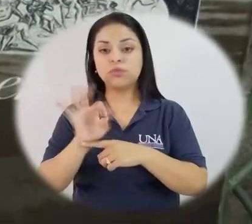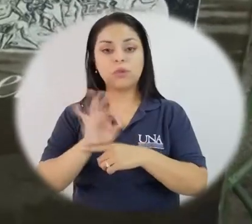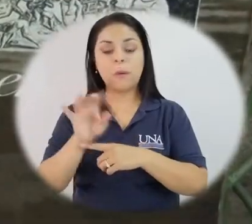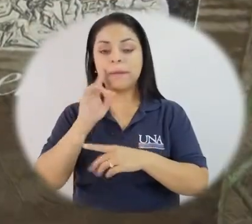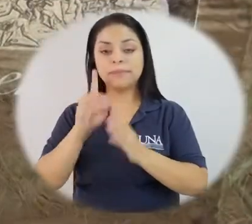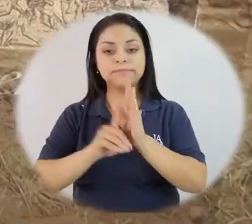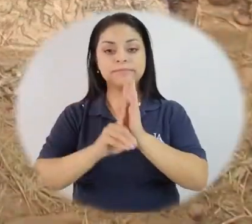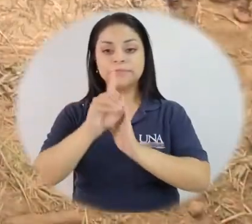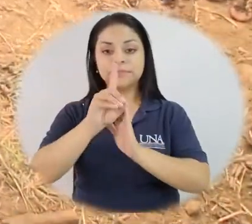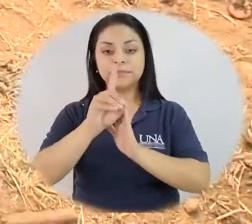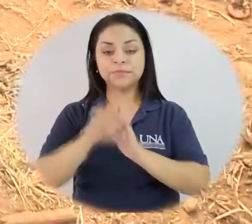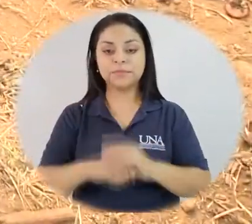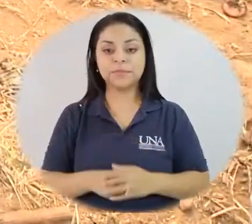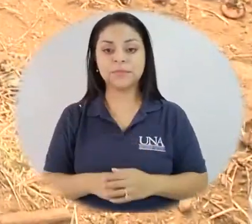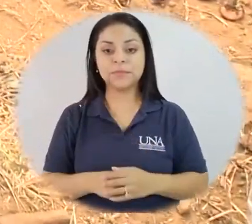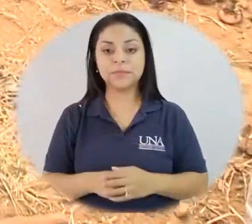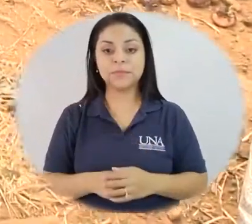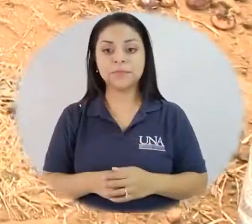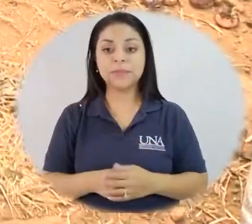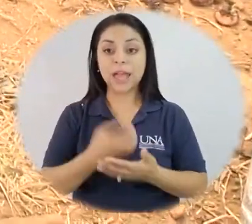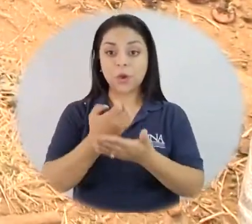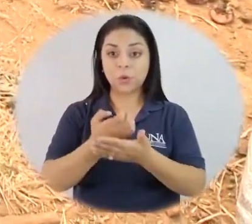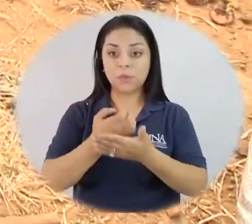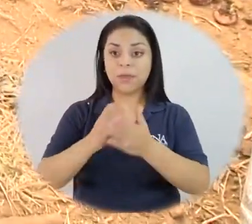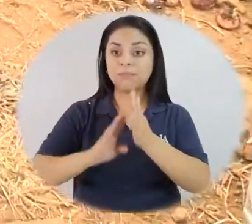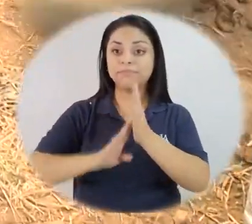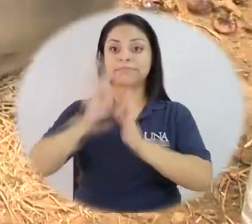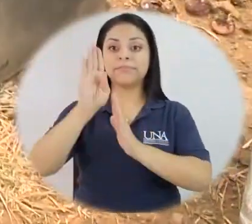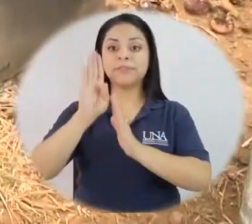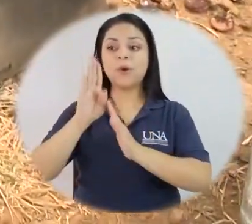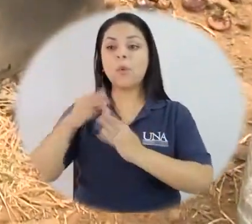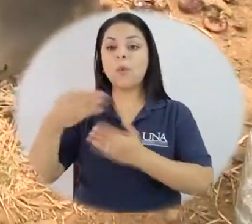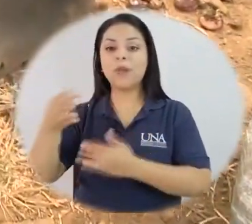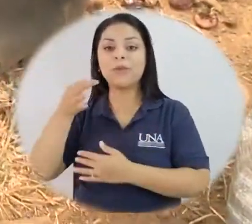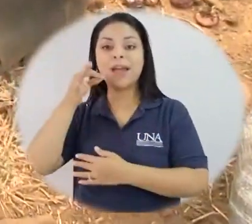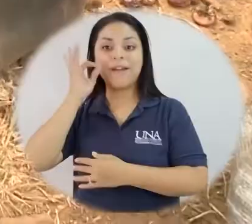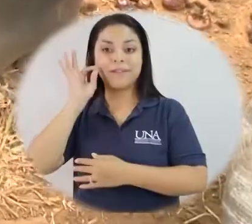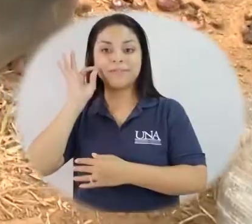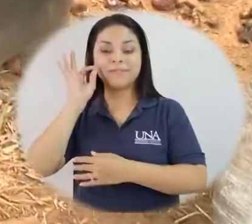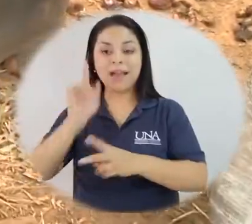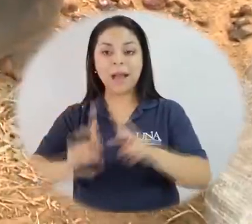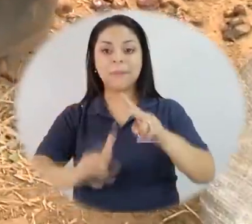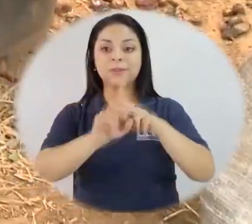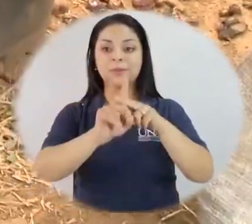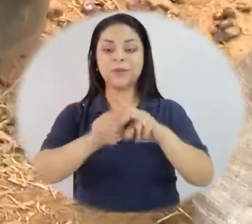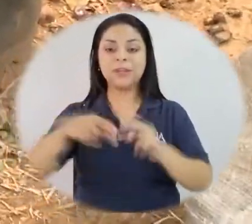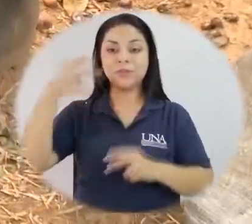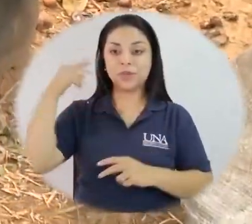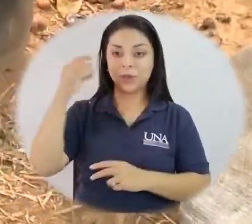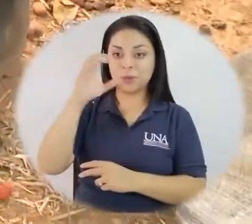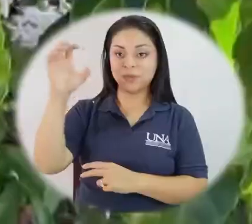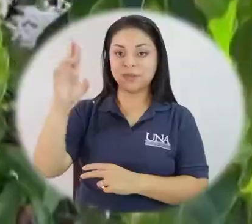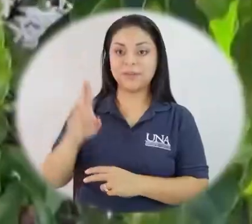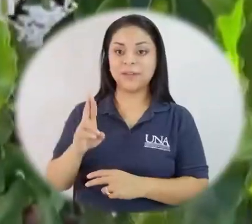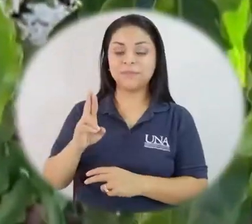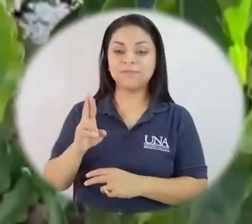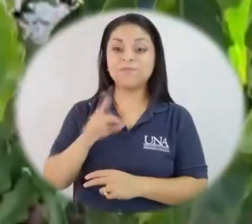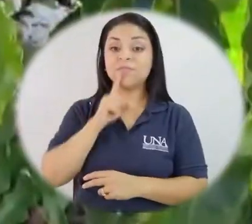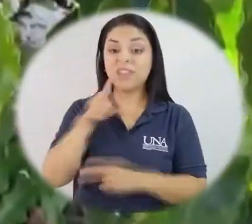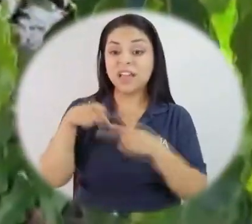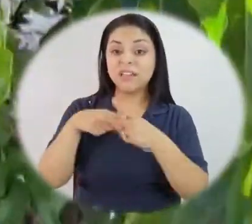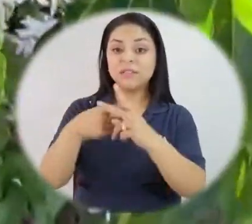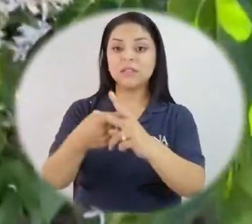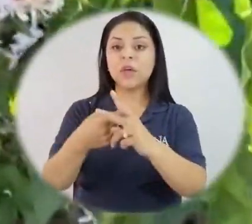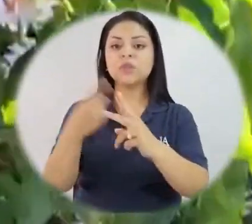hora de generar desarrollo. La economía despegó cuando el café apareció en la historia de Costa Rica. Inicialmente